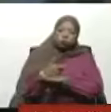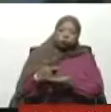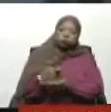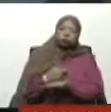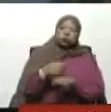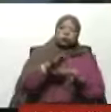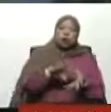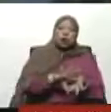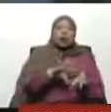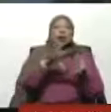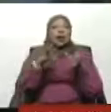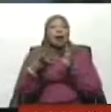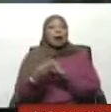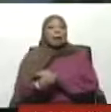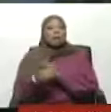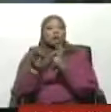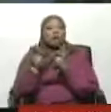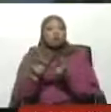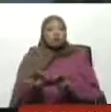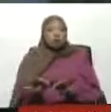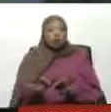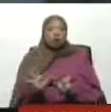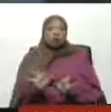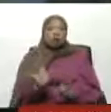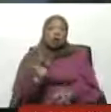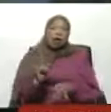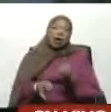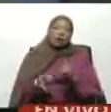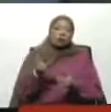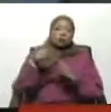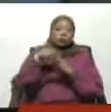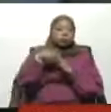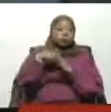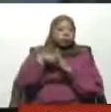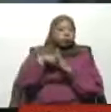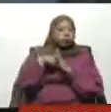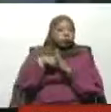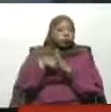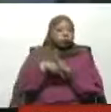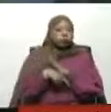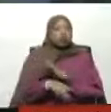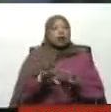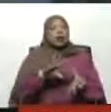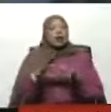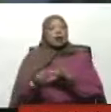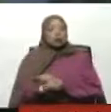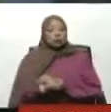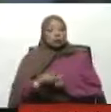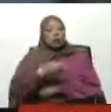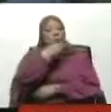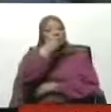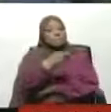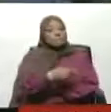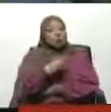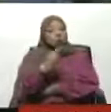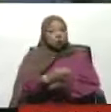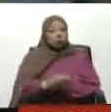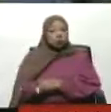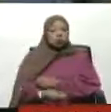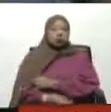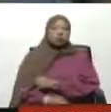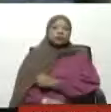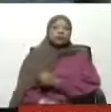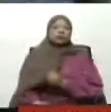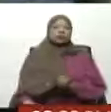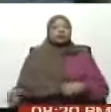unos cambios radicales, vamos hacia unos cambios profundos y que vamos a renovar la política y que vamos a revisar la forma de hacer